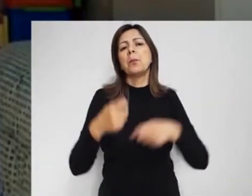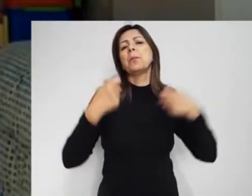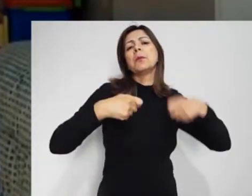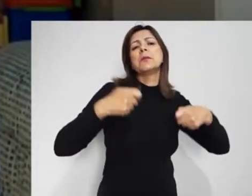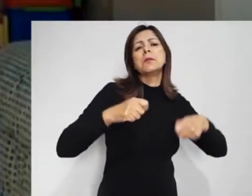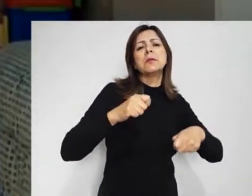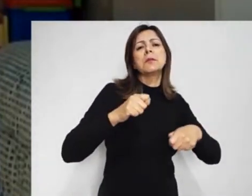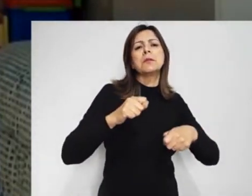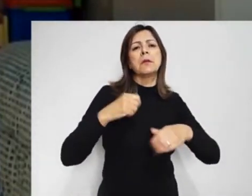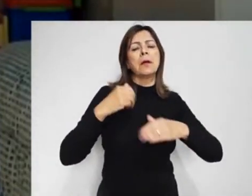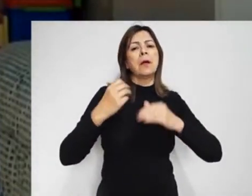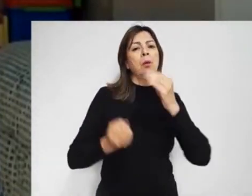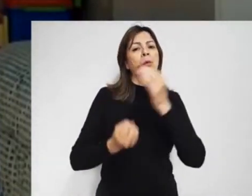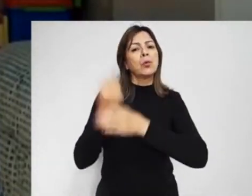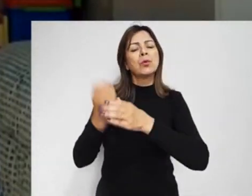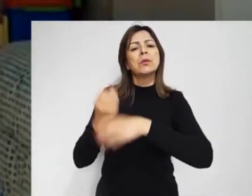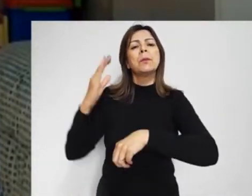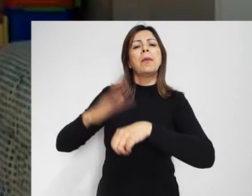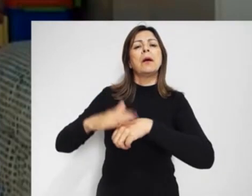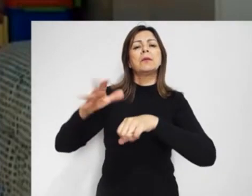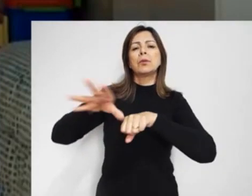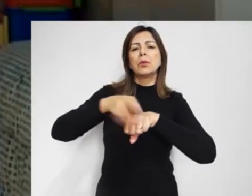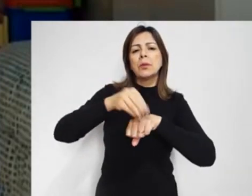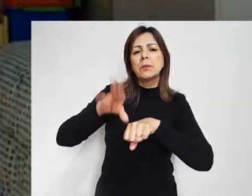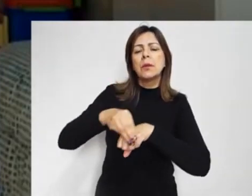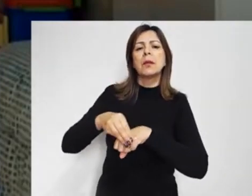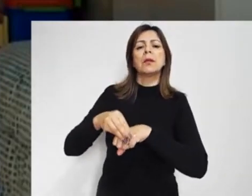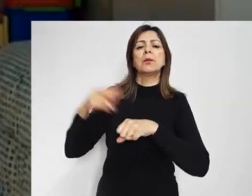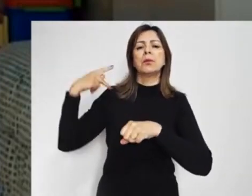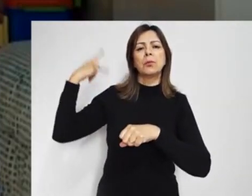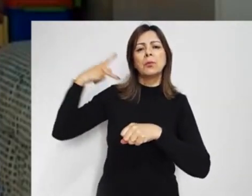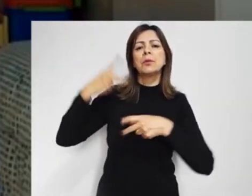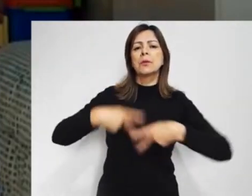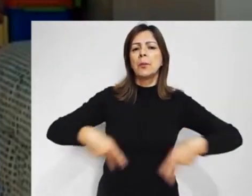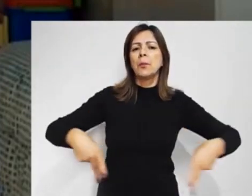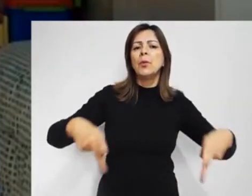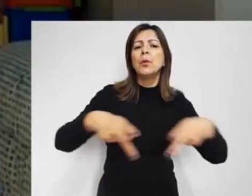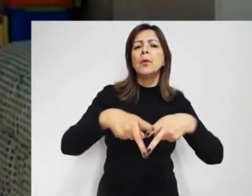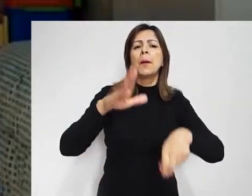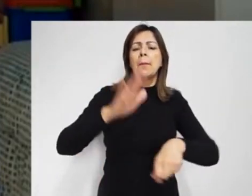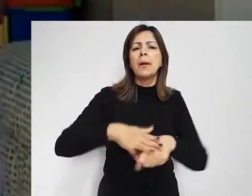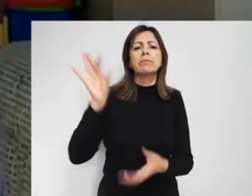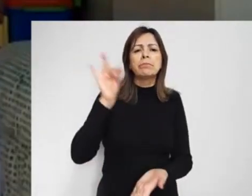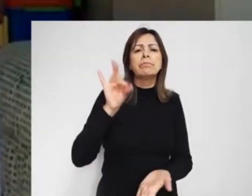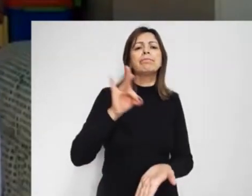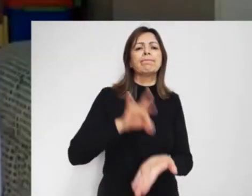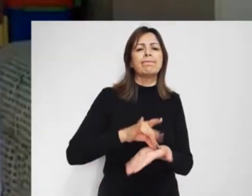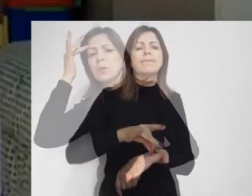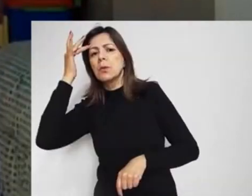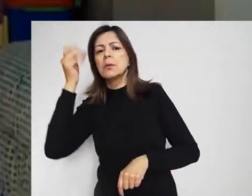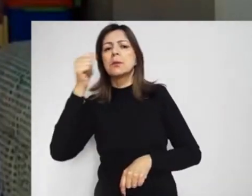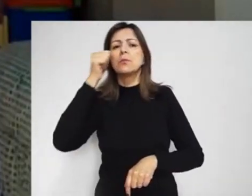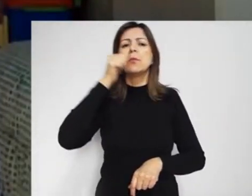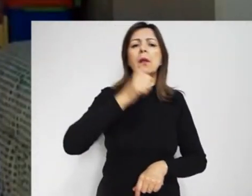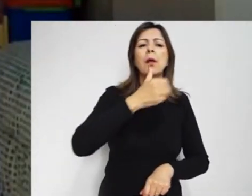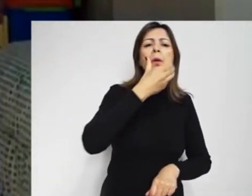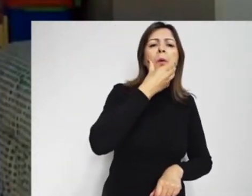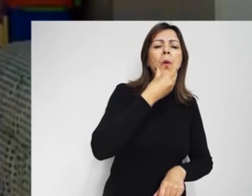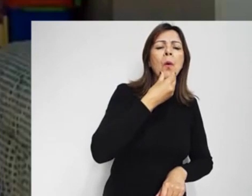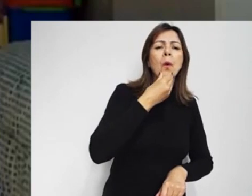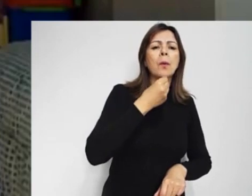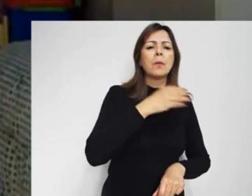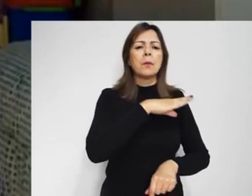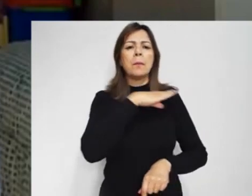conocimiento para que las políticas públicas sean cada vez más precisas y tengan resultados efectivos, concretos. Estamos hablando de